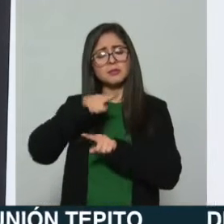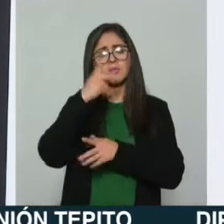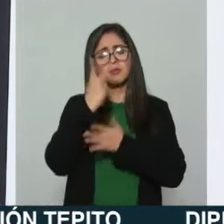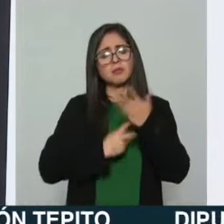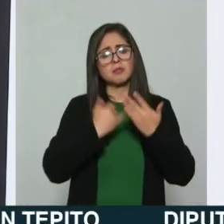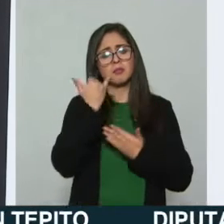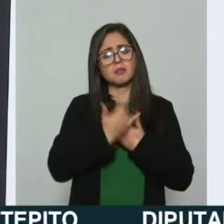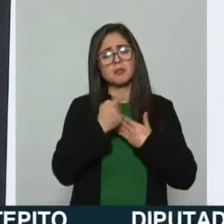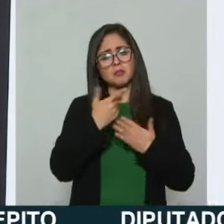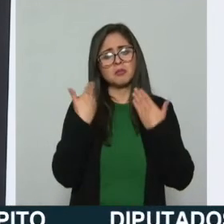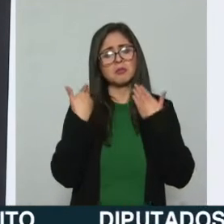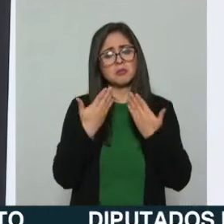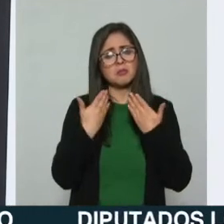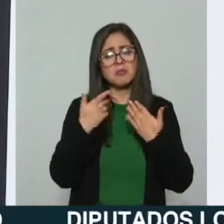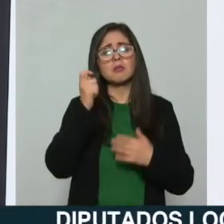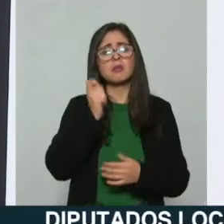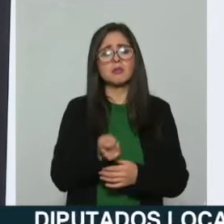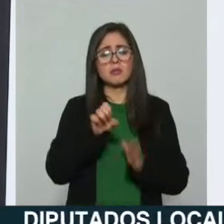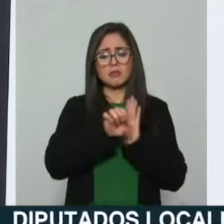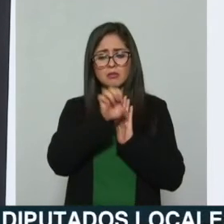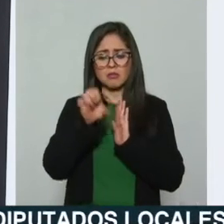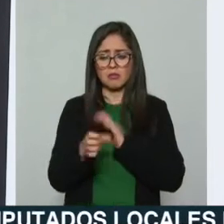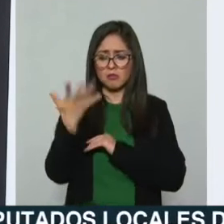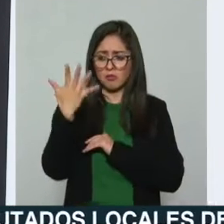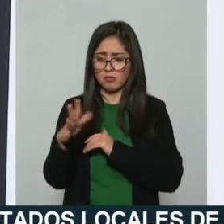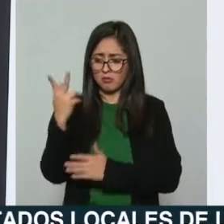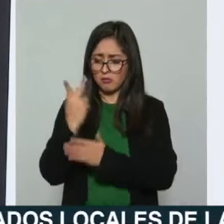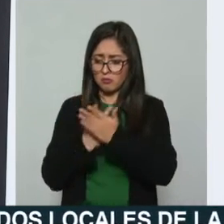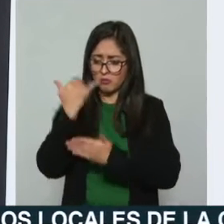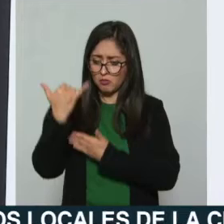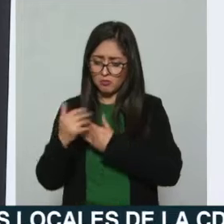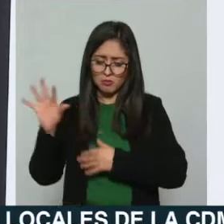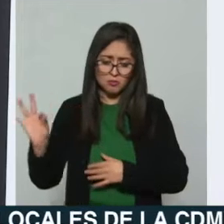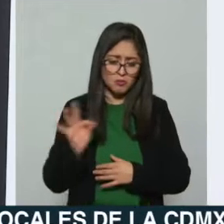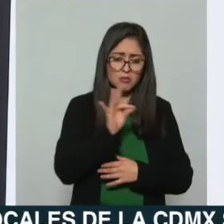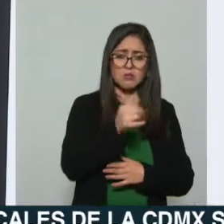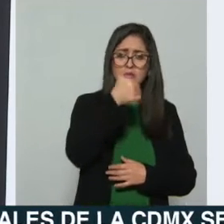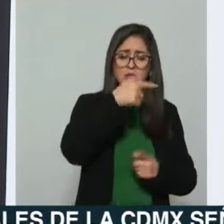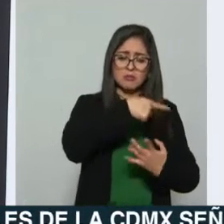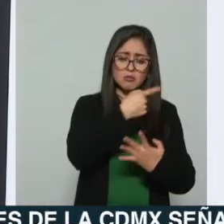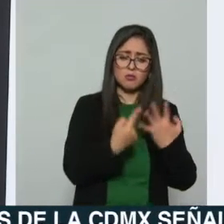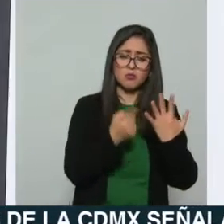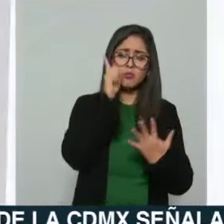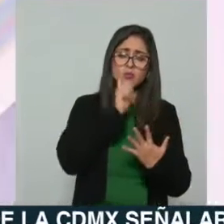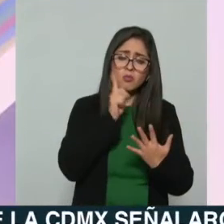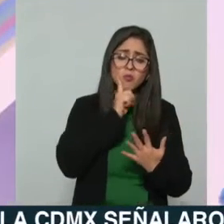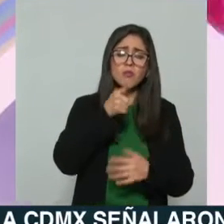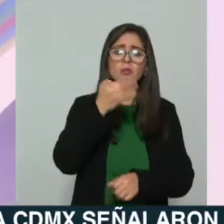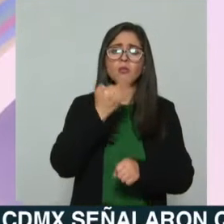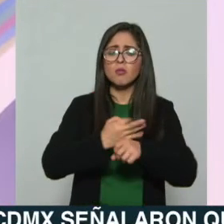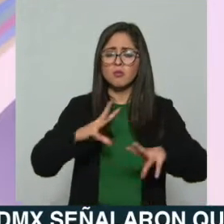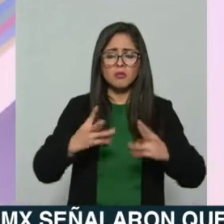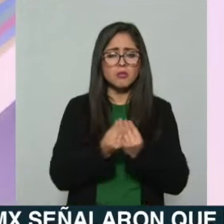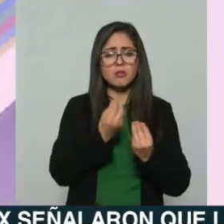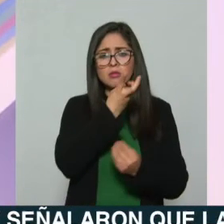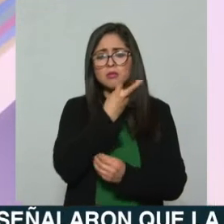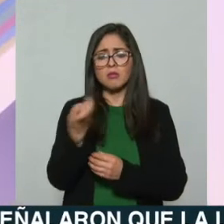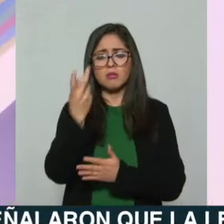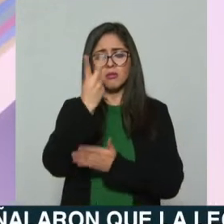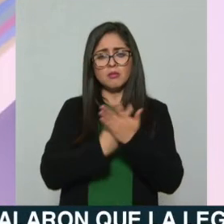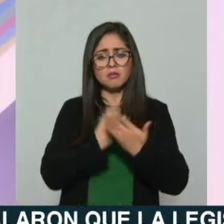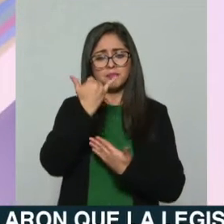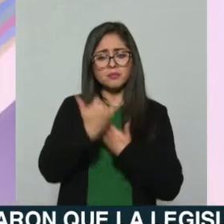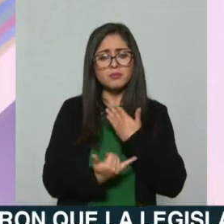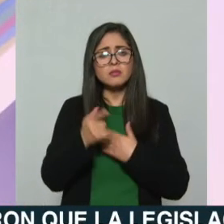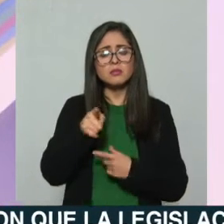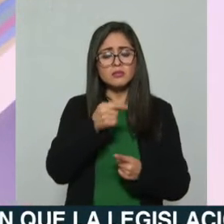favorable. Pues 6 de cada 10 proyectos fueron registrados por mujeres. En esta ocasión tuvimos cerca de casi 300 proyectos registrados